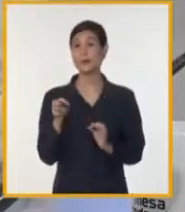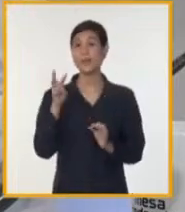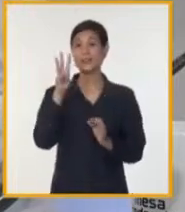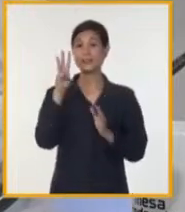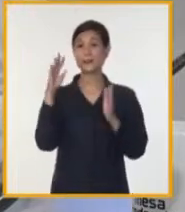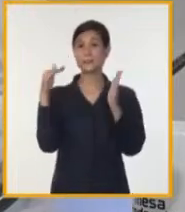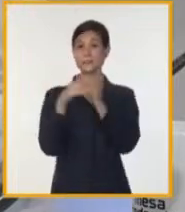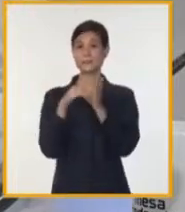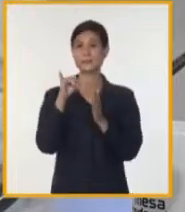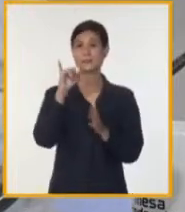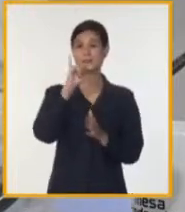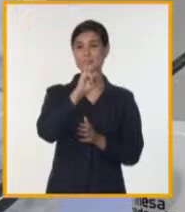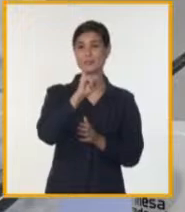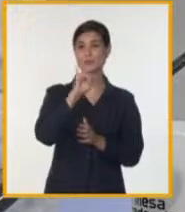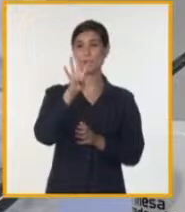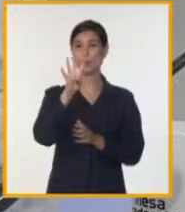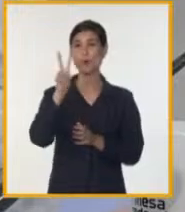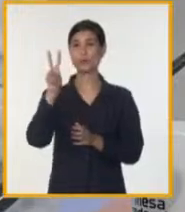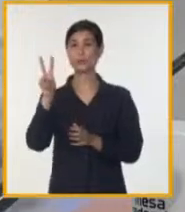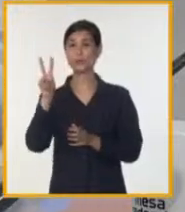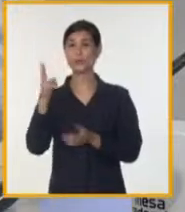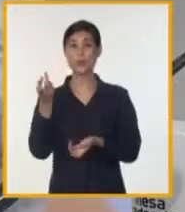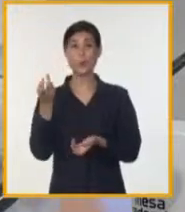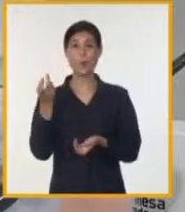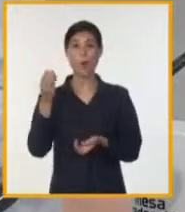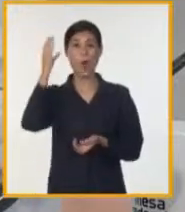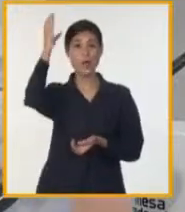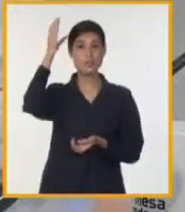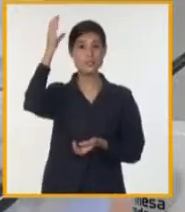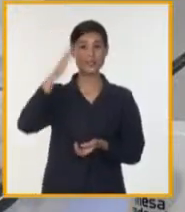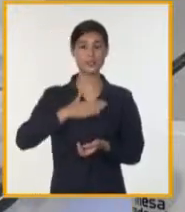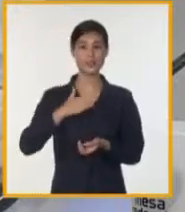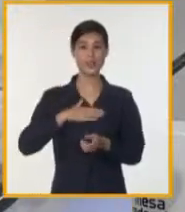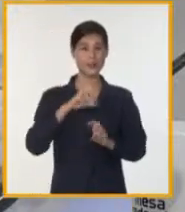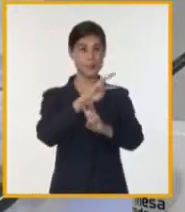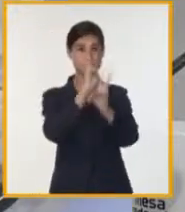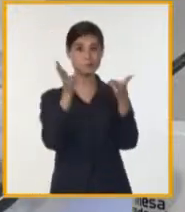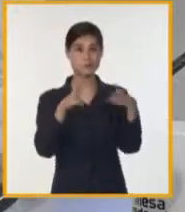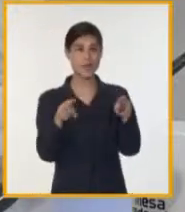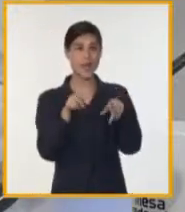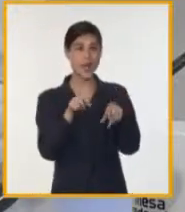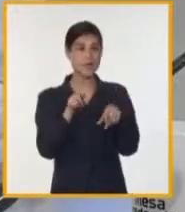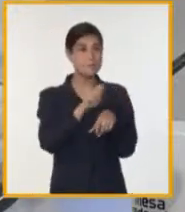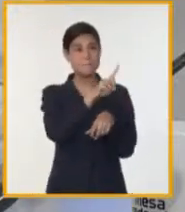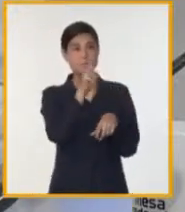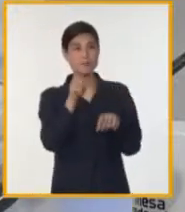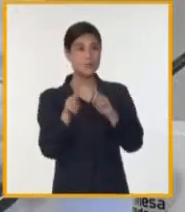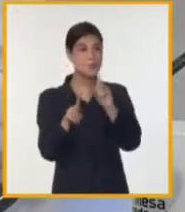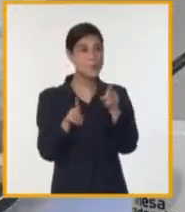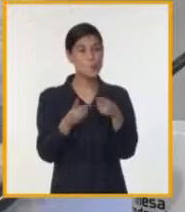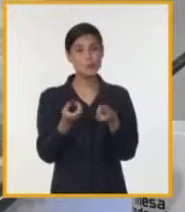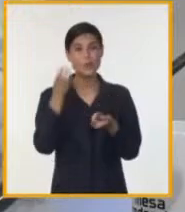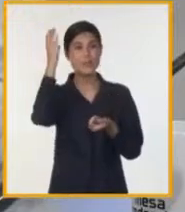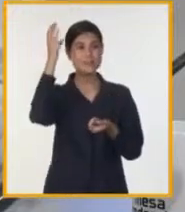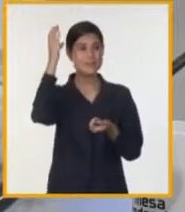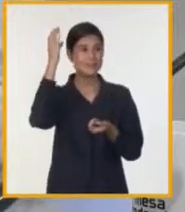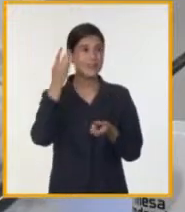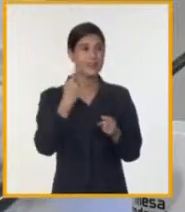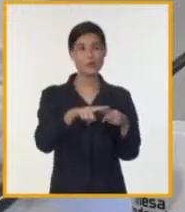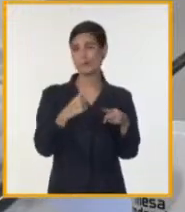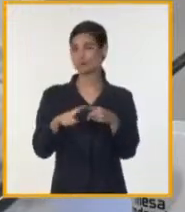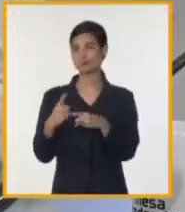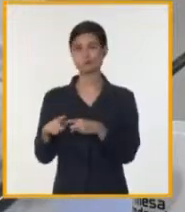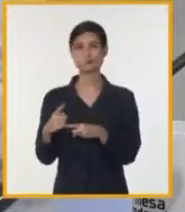3.642 comentarios que requieren seguimiento constante y a lo cual nosotros tenemos destinados grupos de